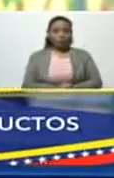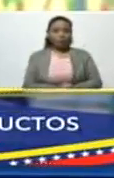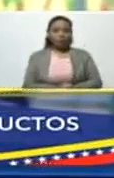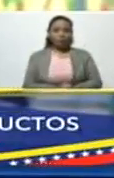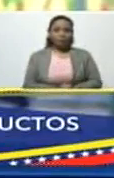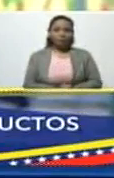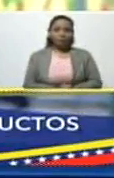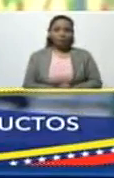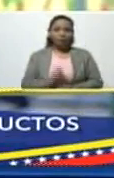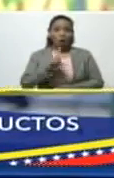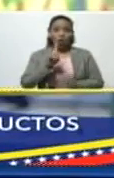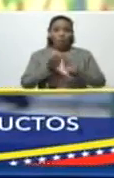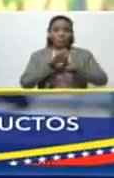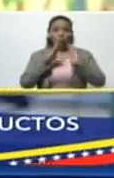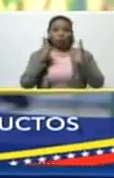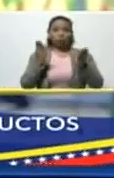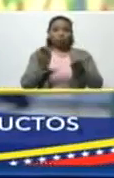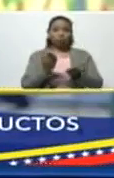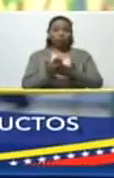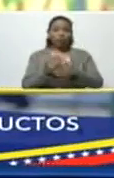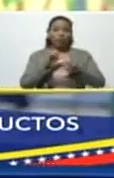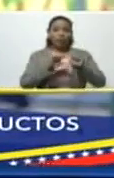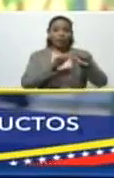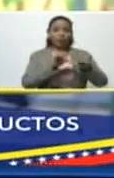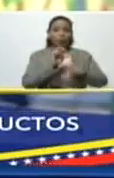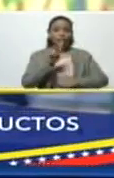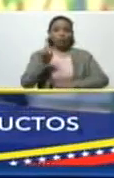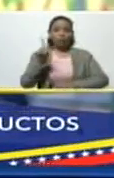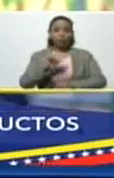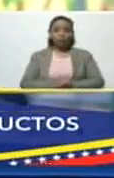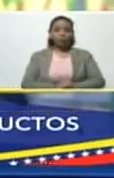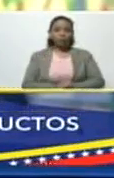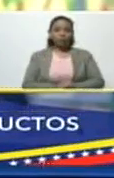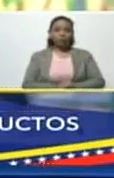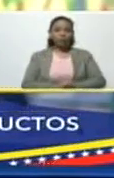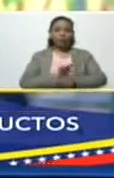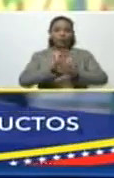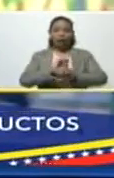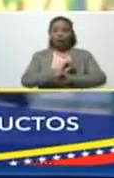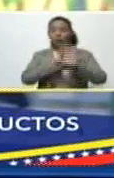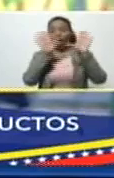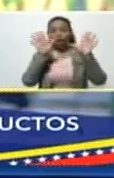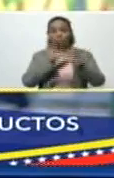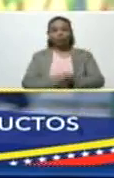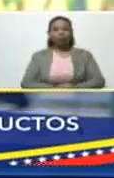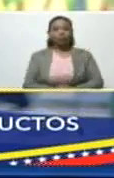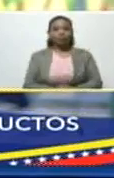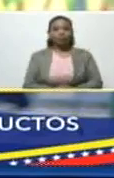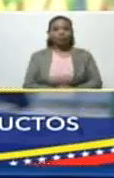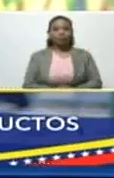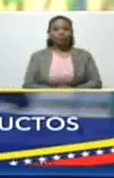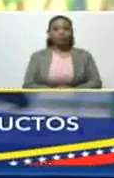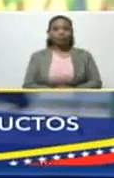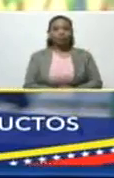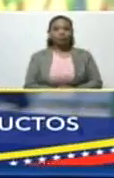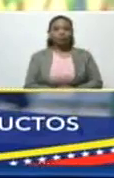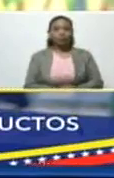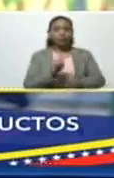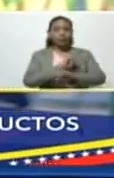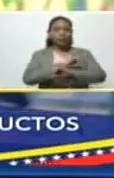un mundo del siglo XXI que se define. Cardier, se